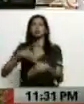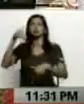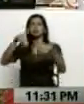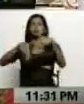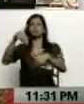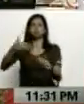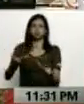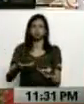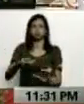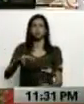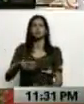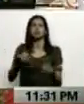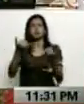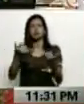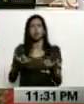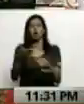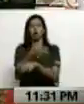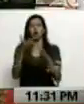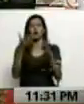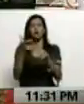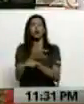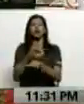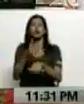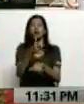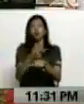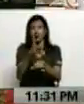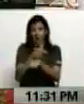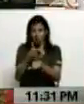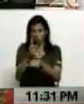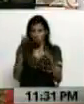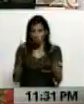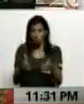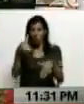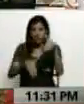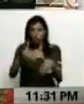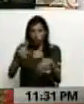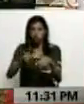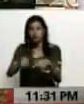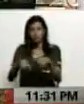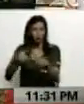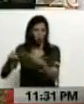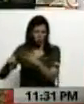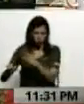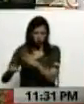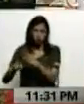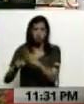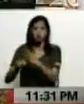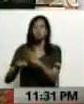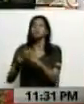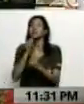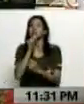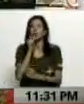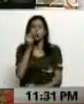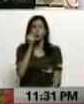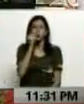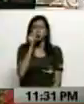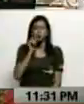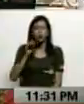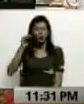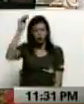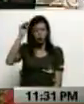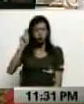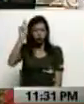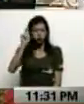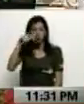solicitar el derecho al voto exigiendo elecciones a gobernadores y elecciones generales detrás de esta acción se encuentran los desesperados Juan Carlos